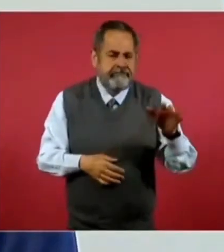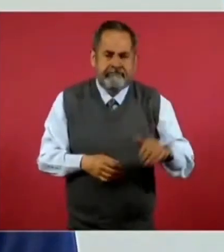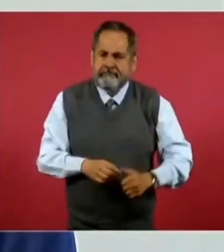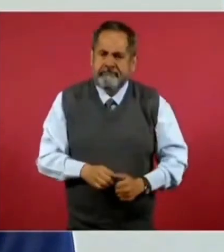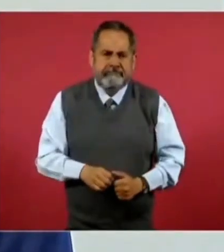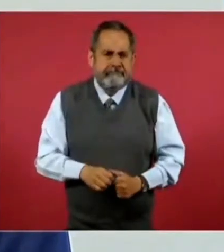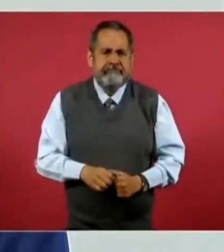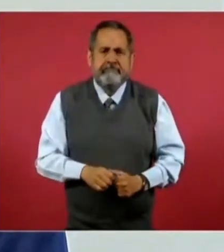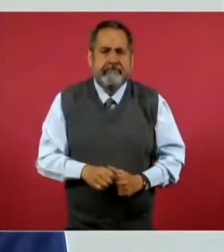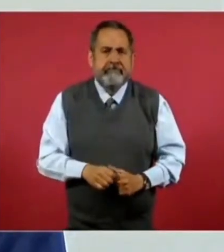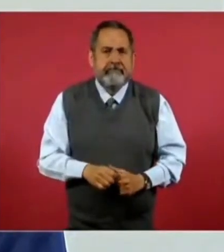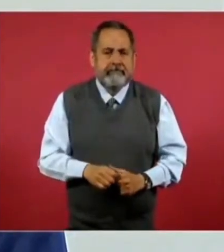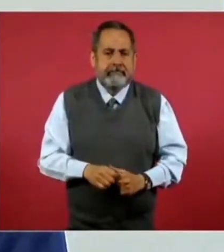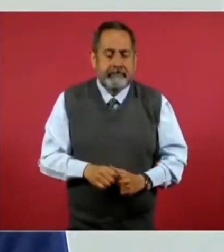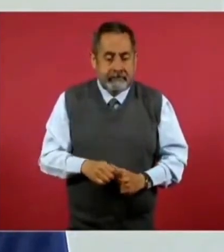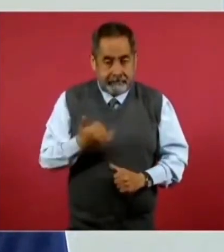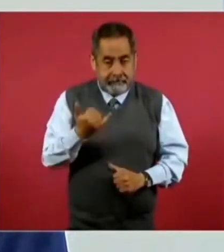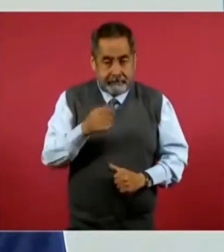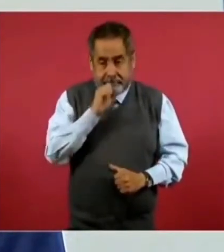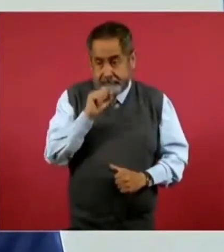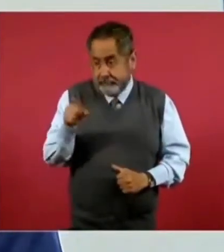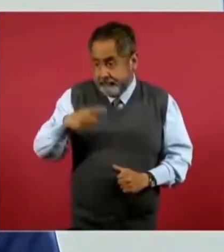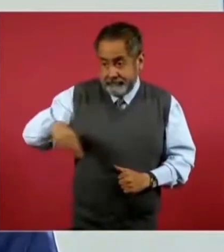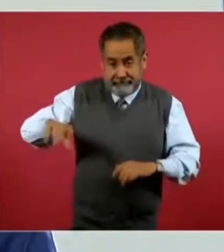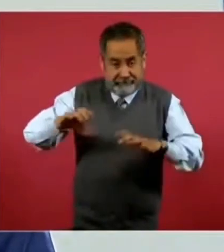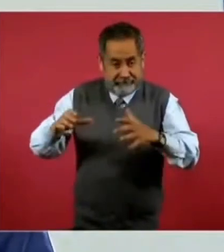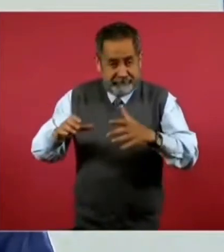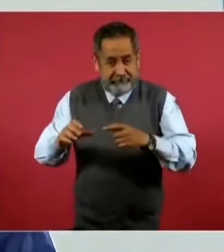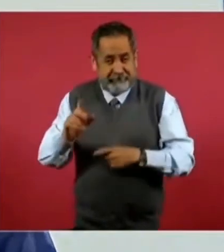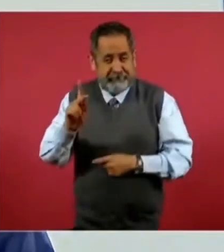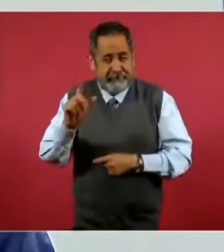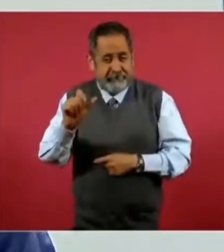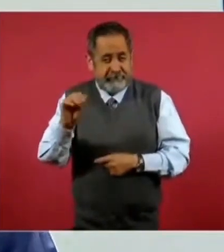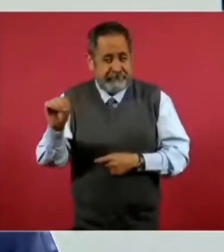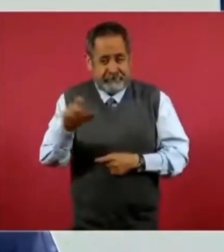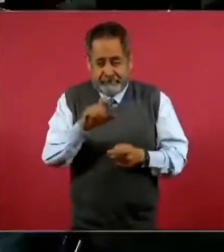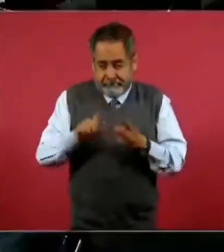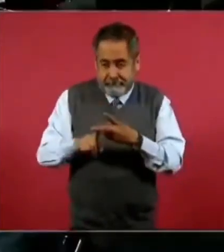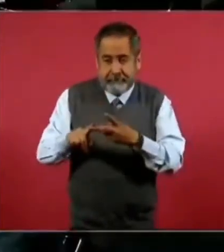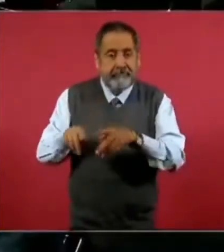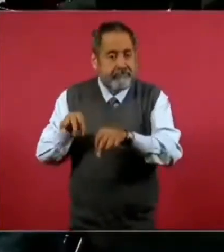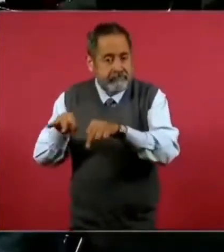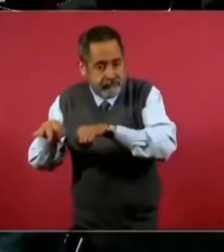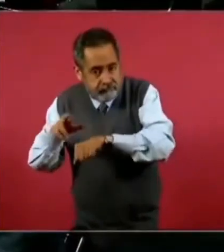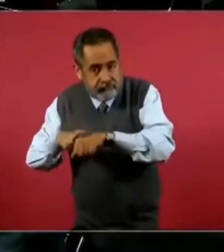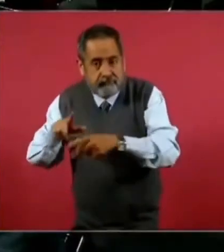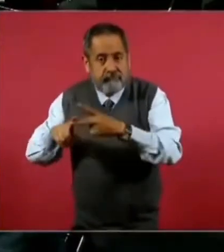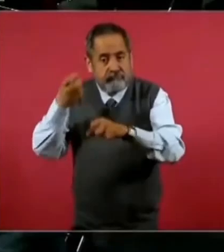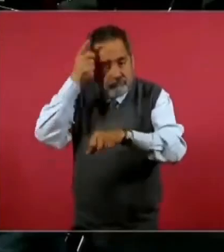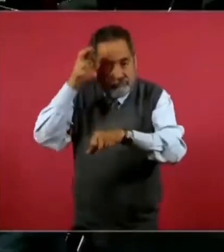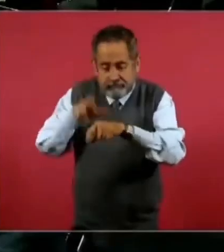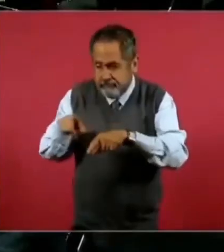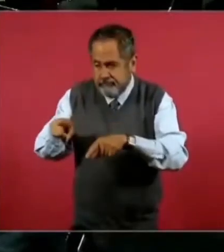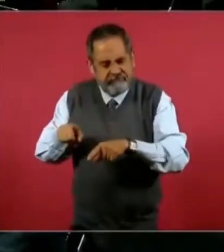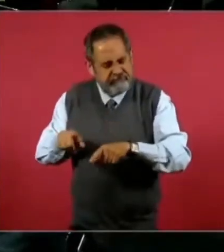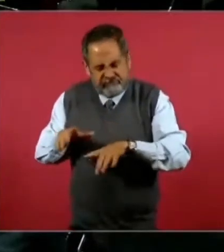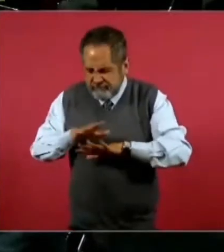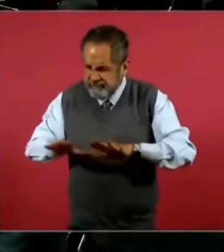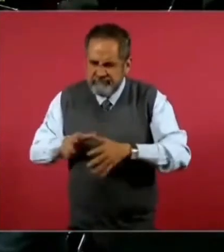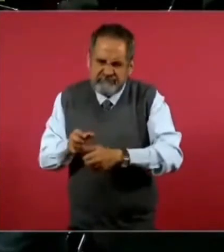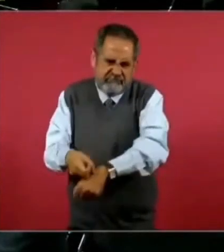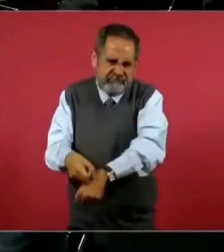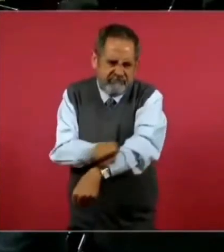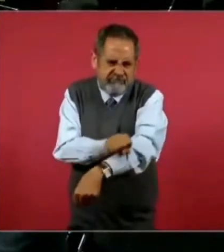Y con los trabajadores de Pemex, con los técnicos, con los directivos, logramos